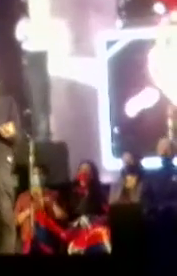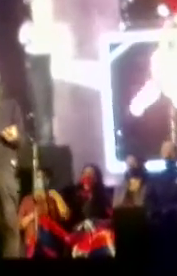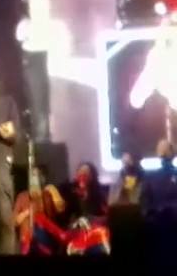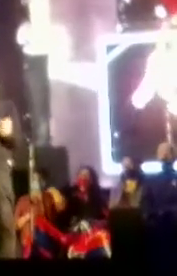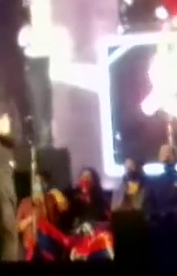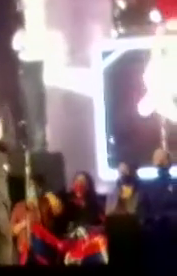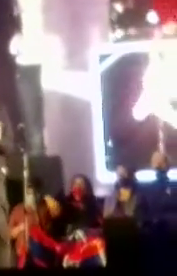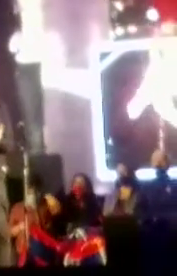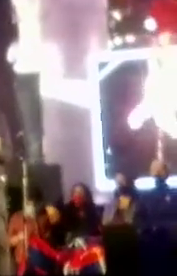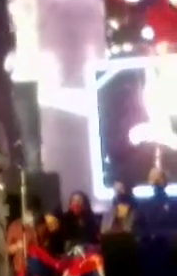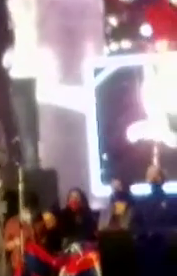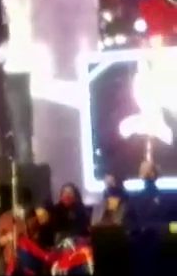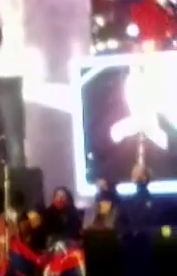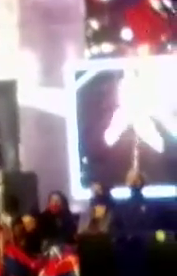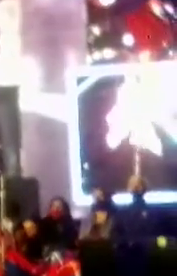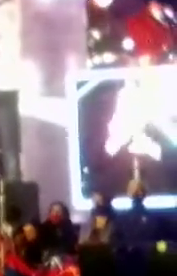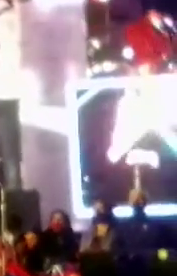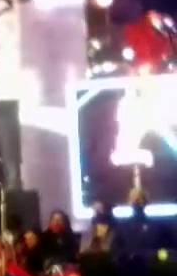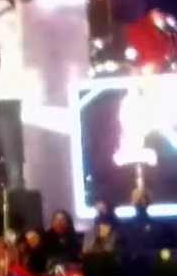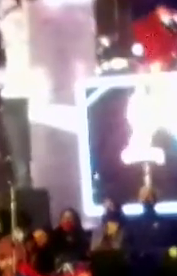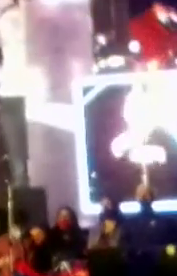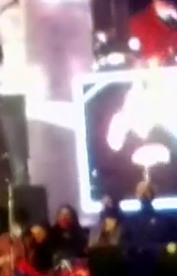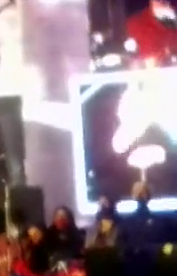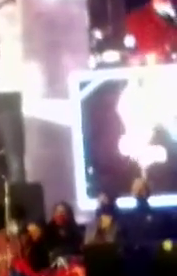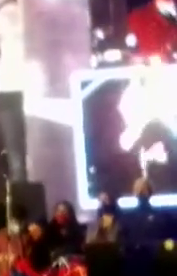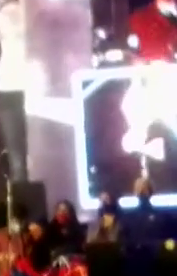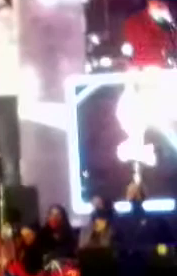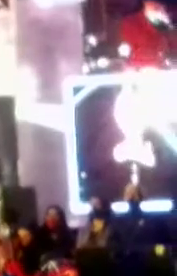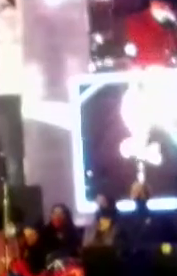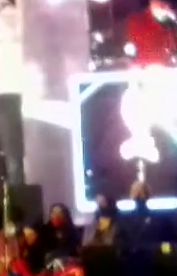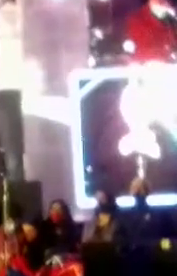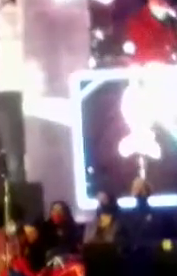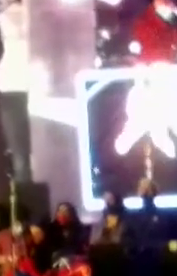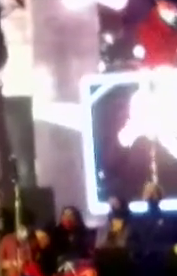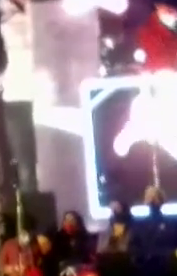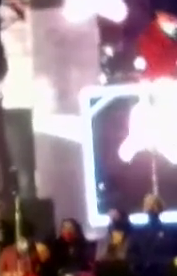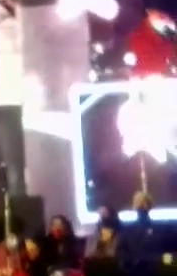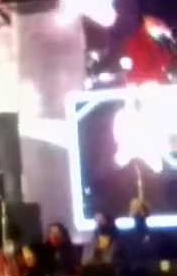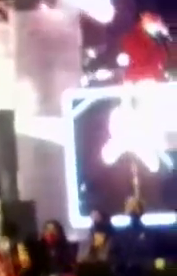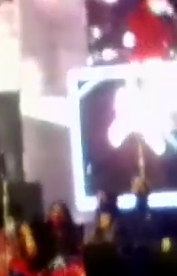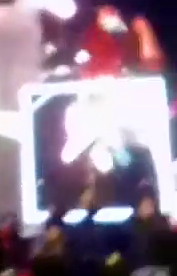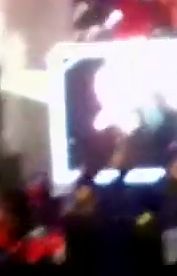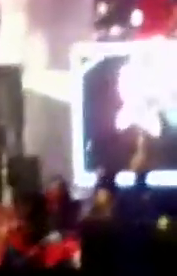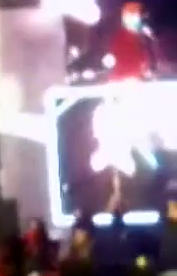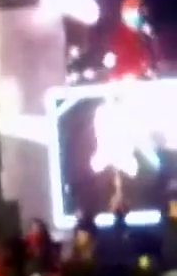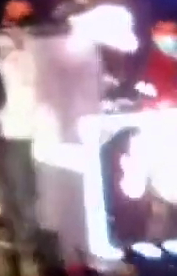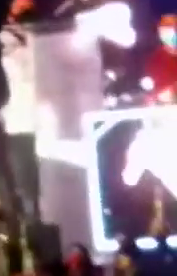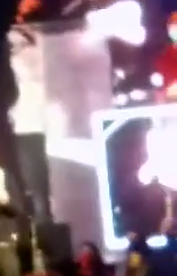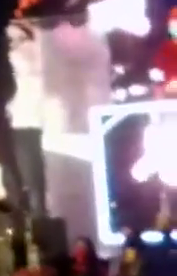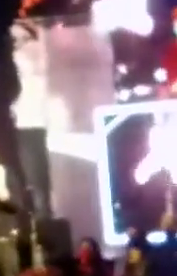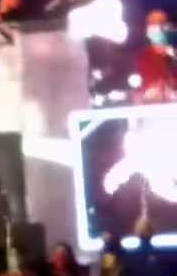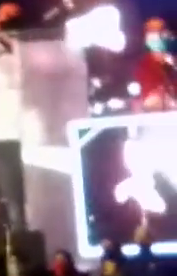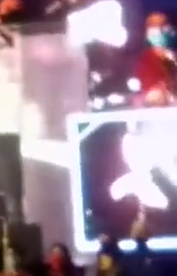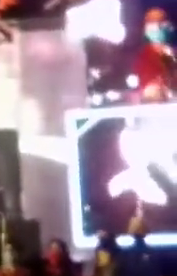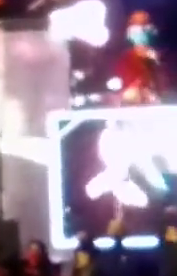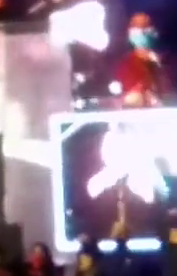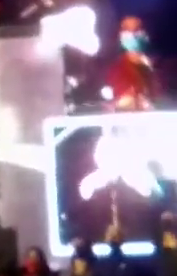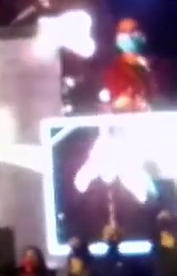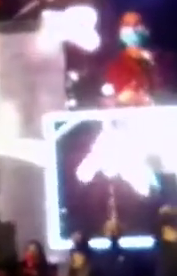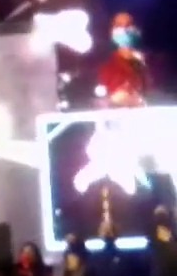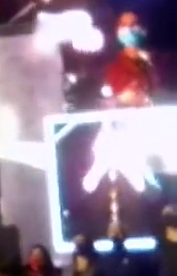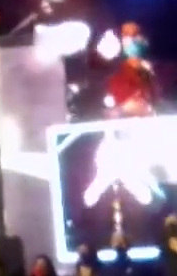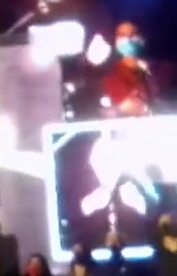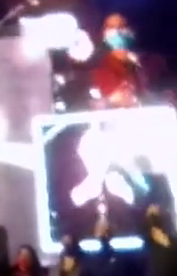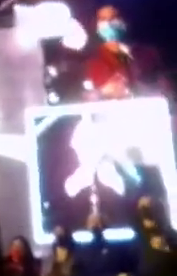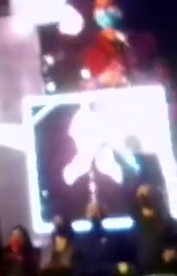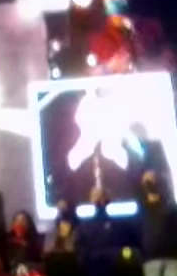estuviera vigente, preservando así el pleno ejercicio del derecho consagrado en la Constitución que se veía restringido. Y con el fin también de